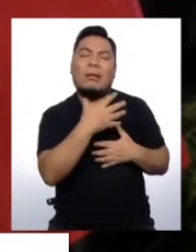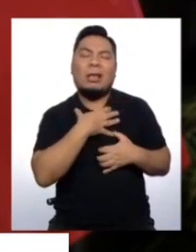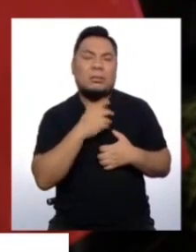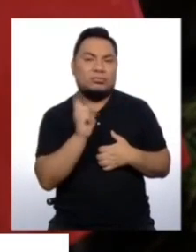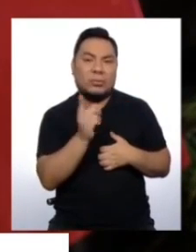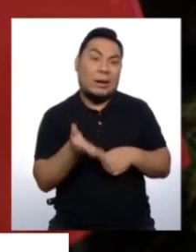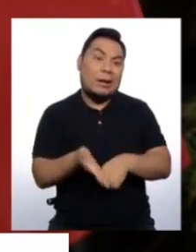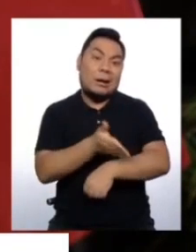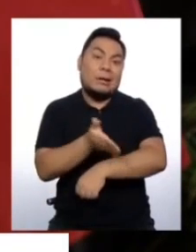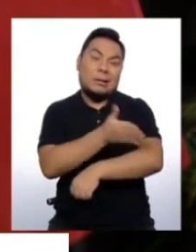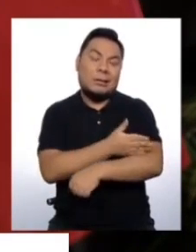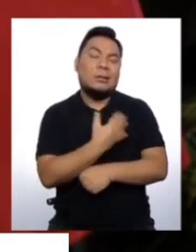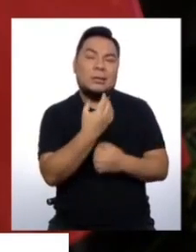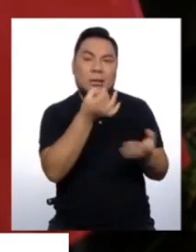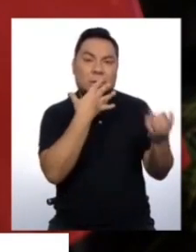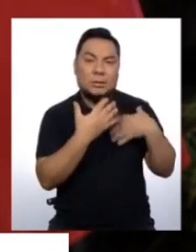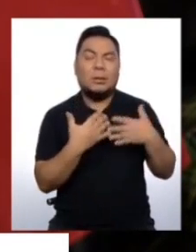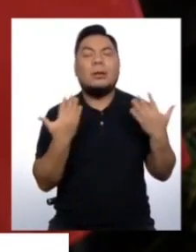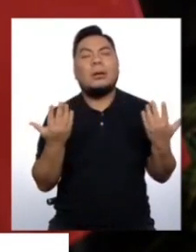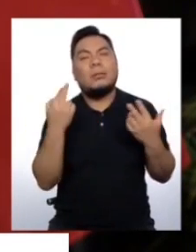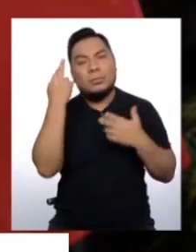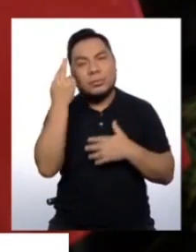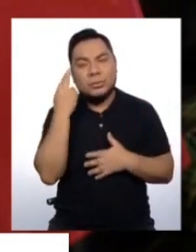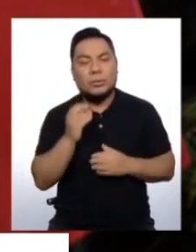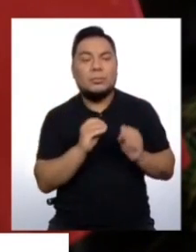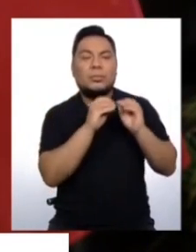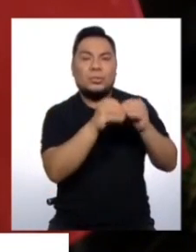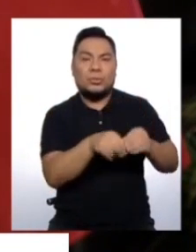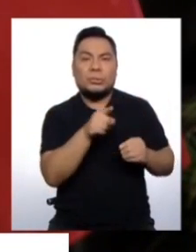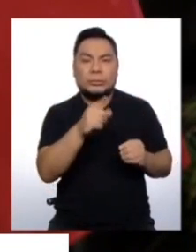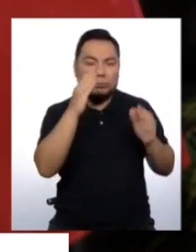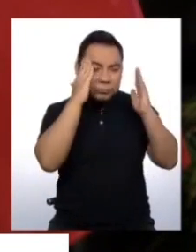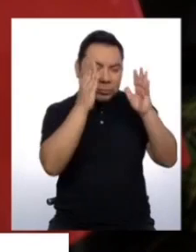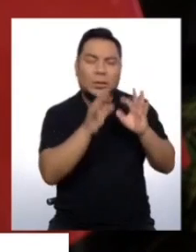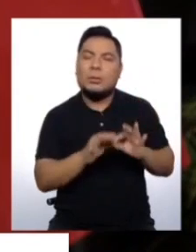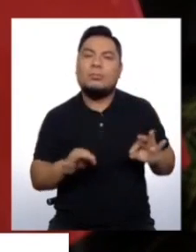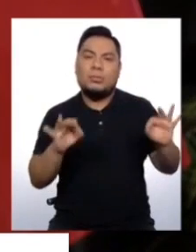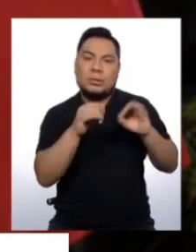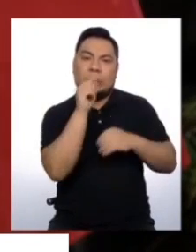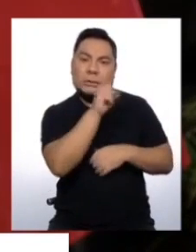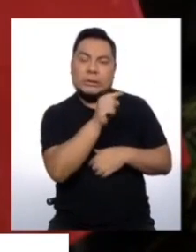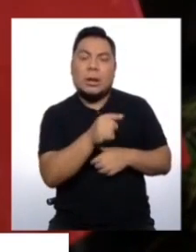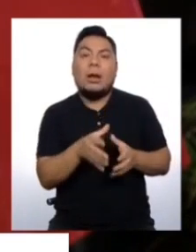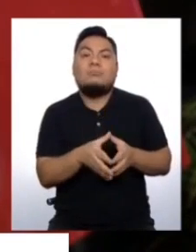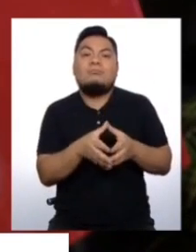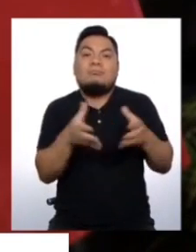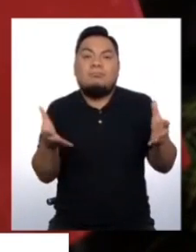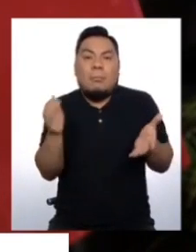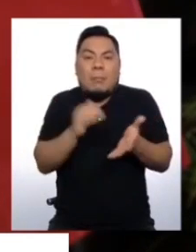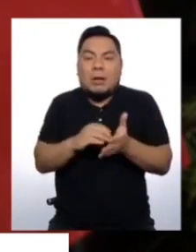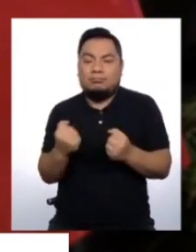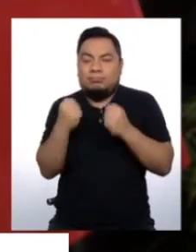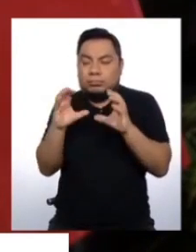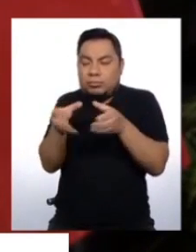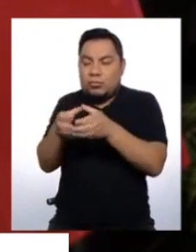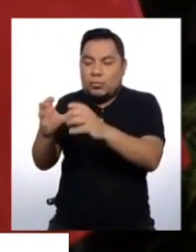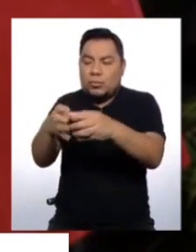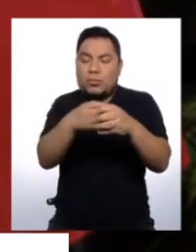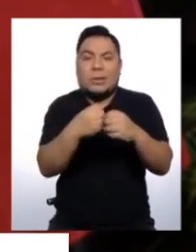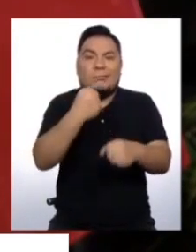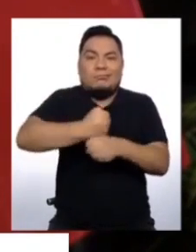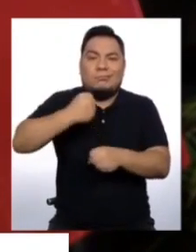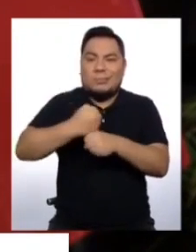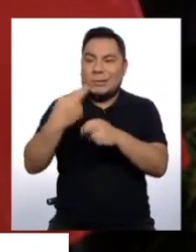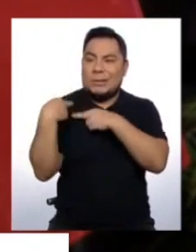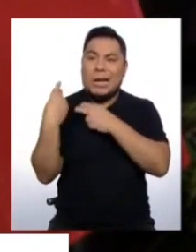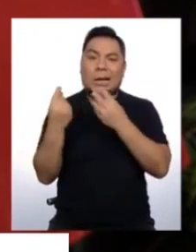Entonces, estamos poniendo un énfasis muy grande en aumentar, fortalecer el equipo de respuesta